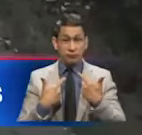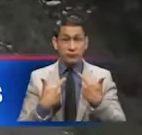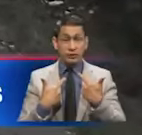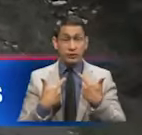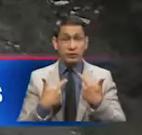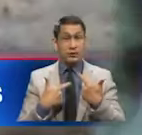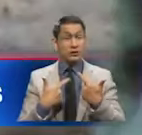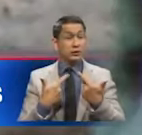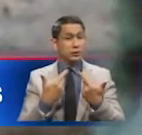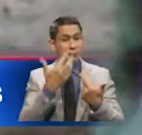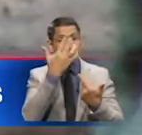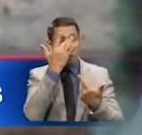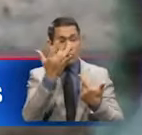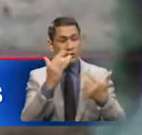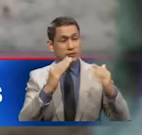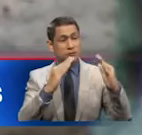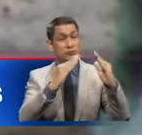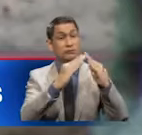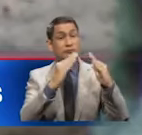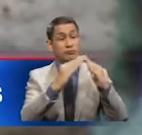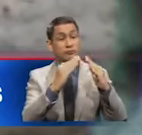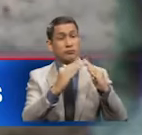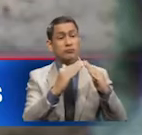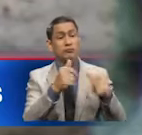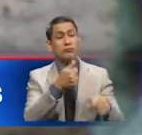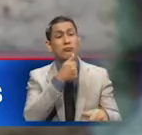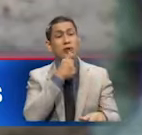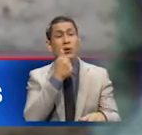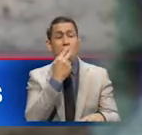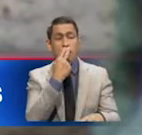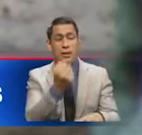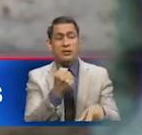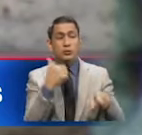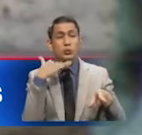se acumulen aguas estancadas, que es donde prolifera el